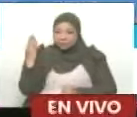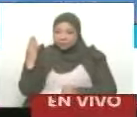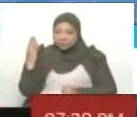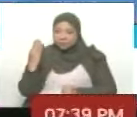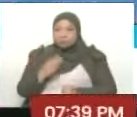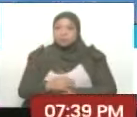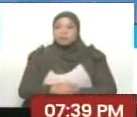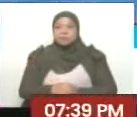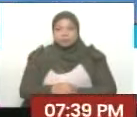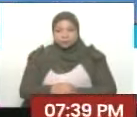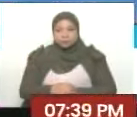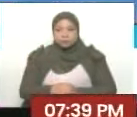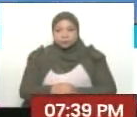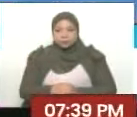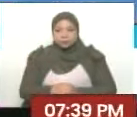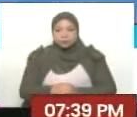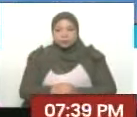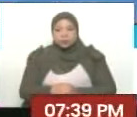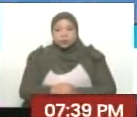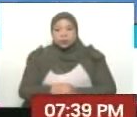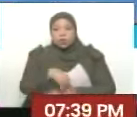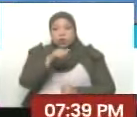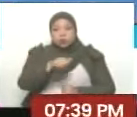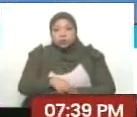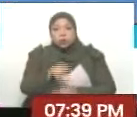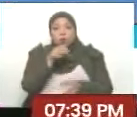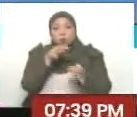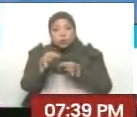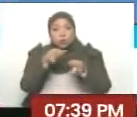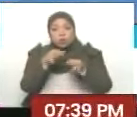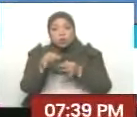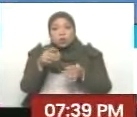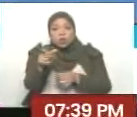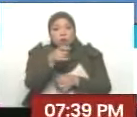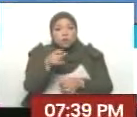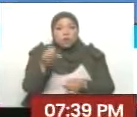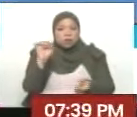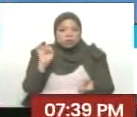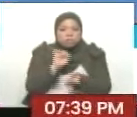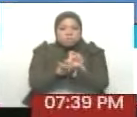Y ahorita estoy hablando a esta hora y estamos capturando gente.